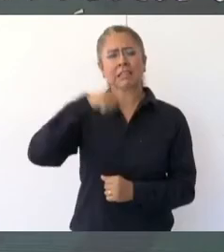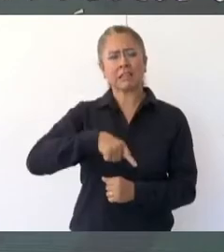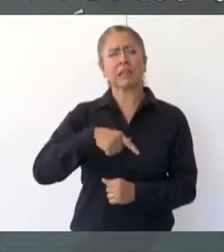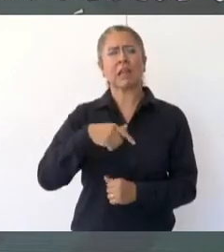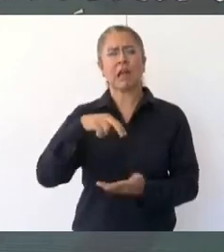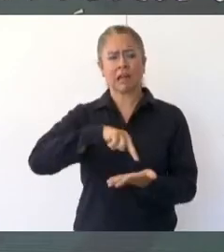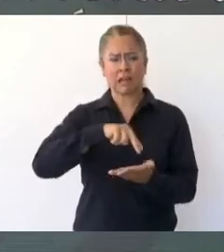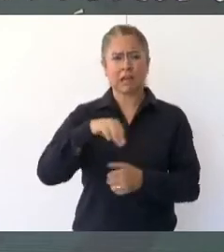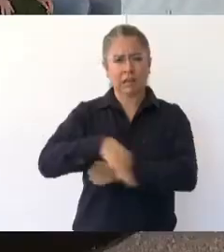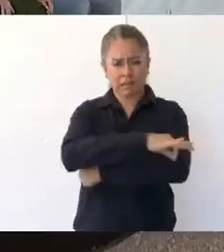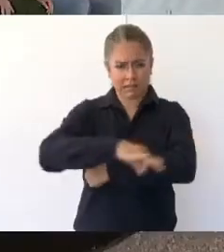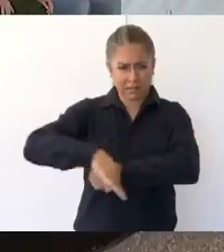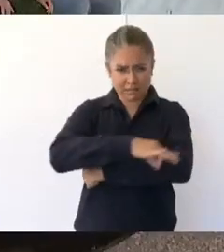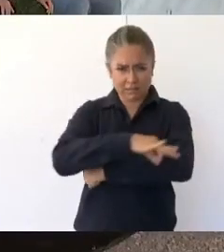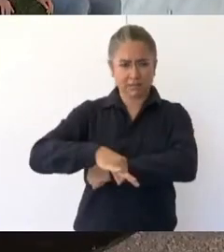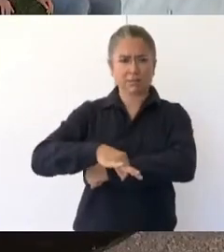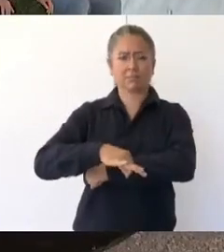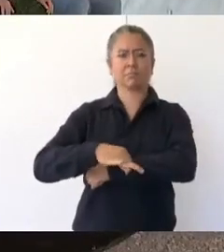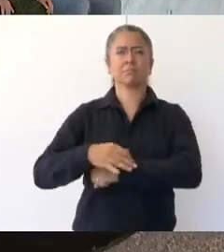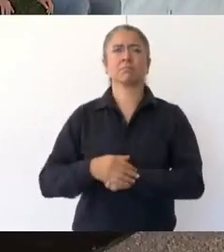Delgado, coordinadora del Plan Nayarit.